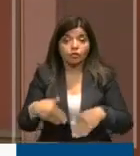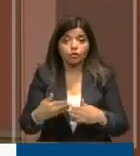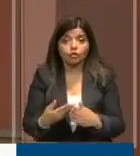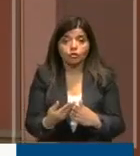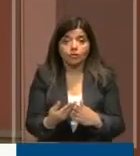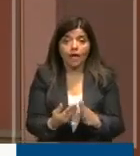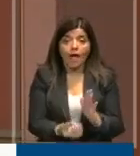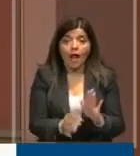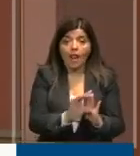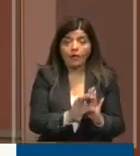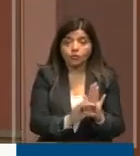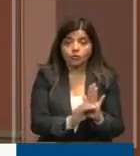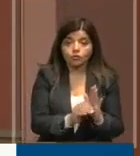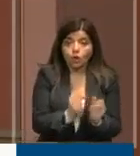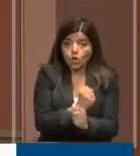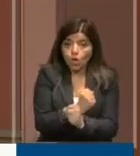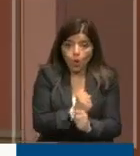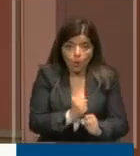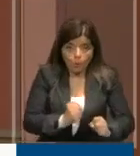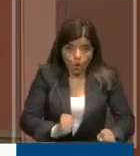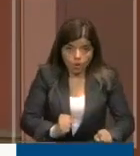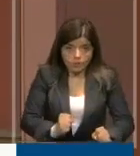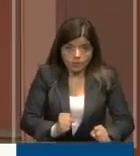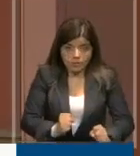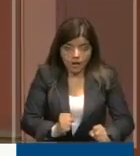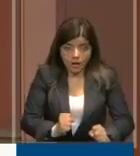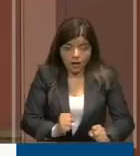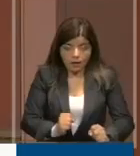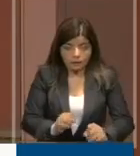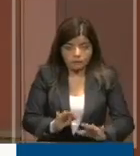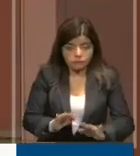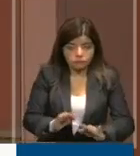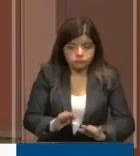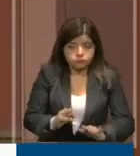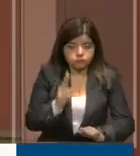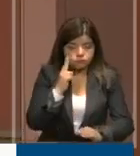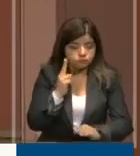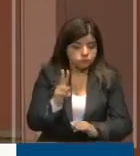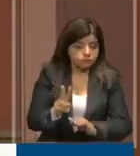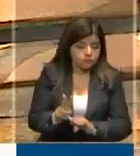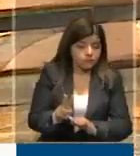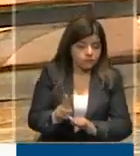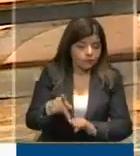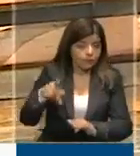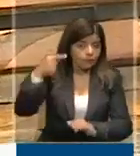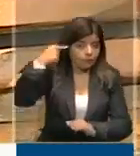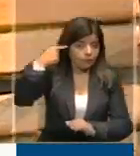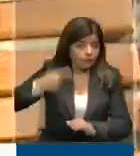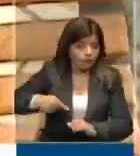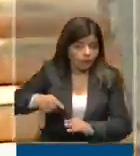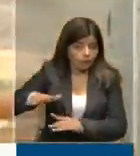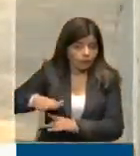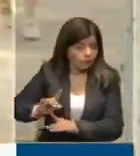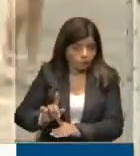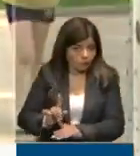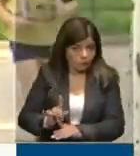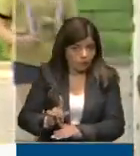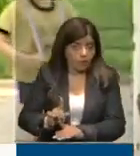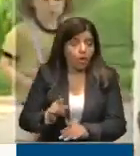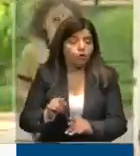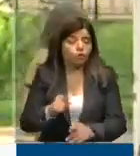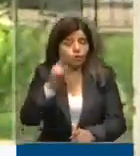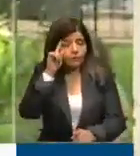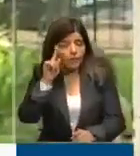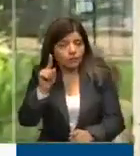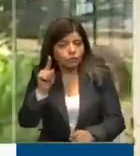no podía soslayar, pasar por alto esa circunstancia. Solamente le voy a hacer el siguiente punto. Pienso en la